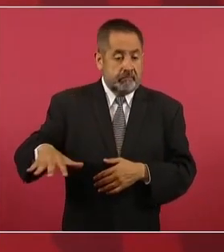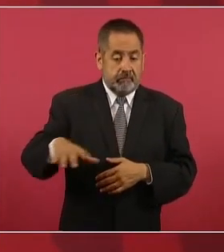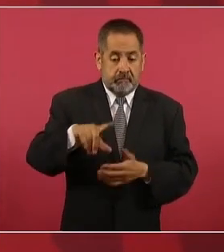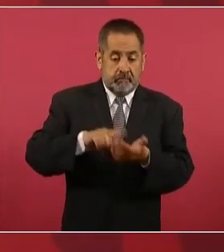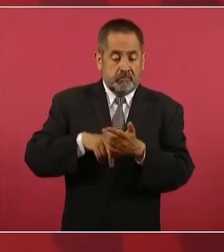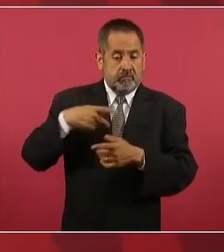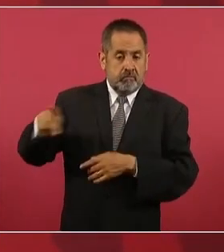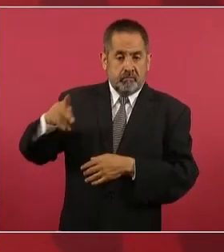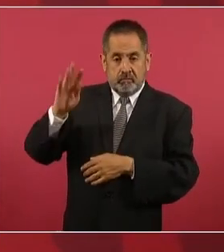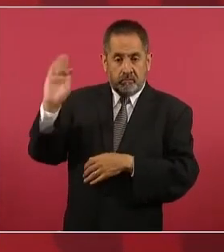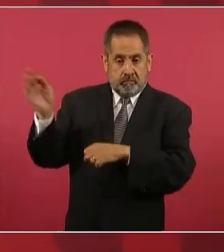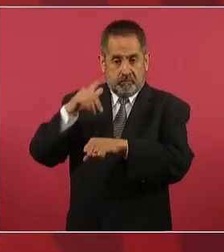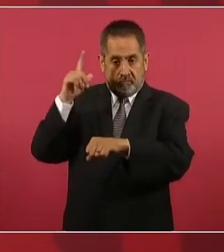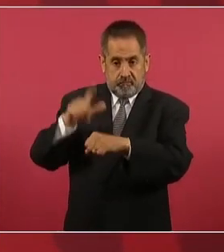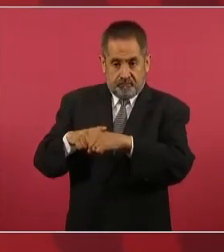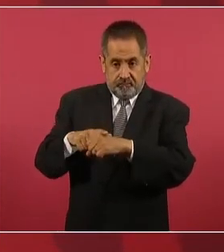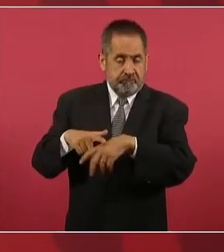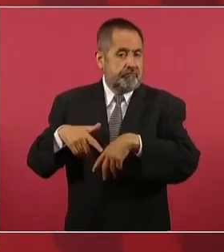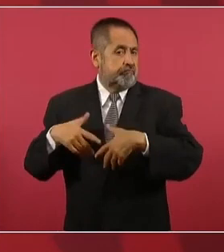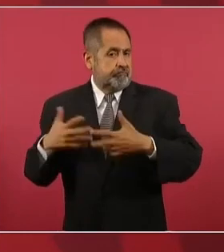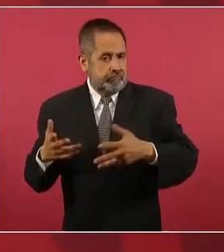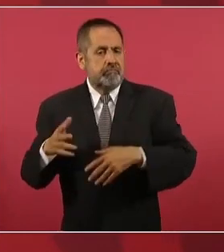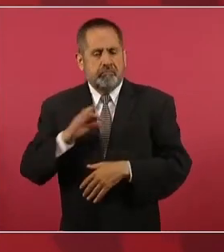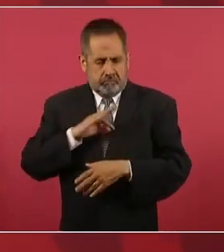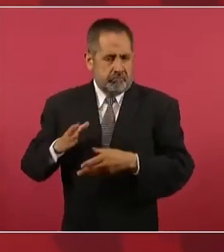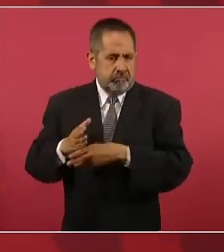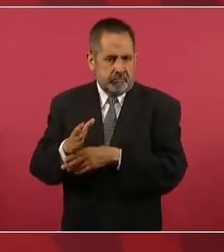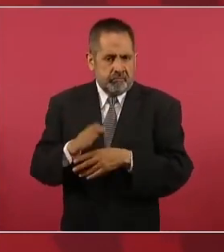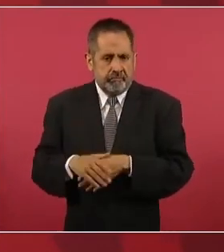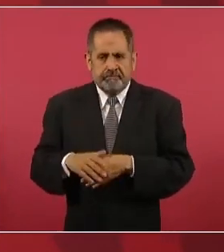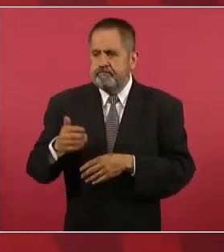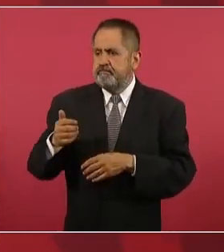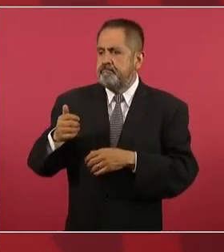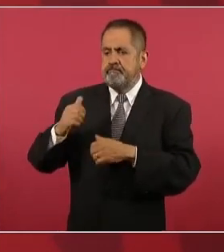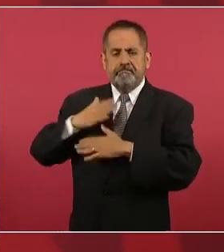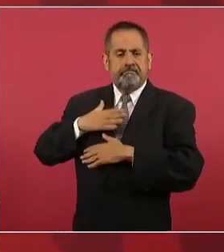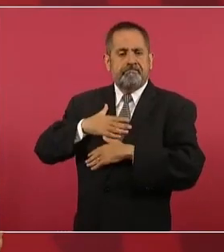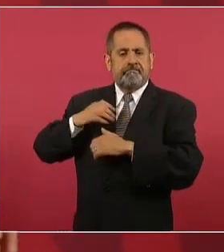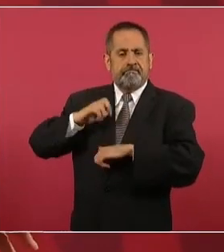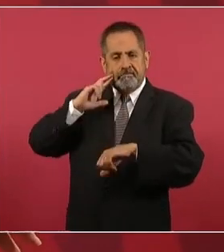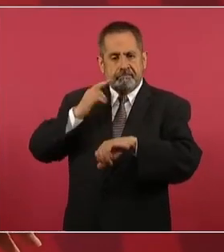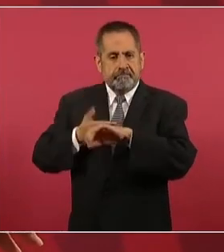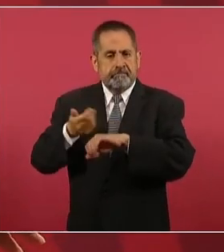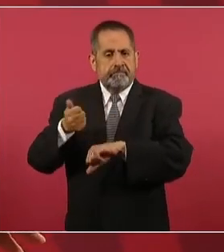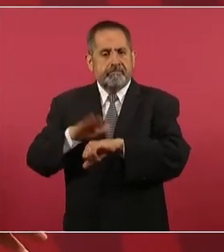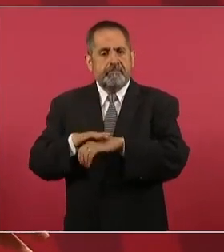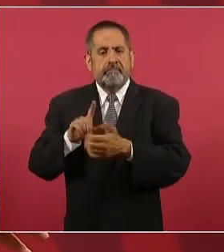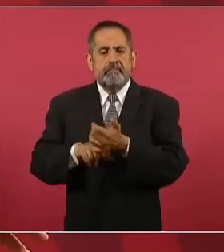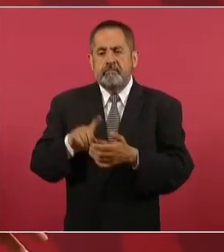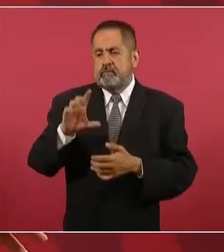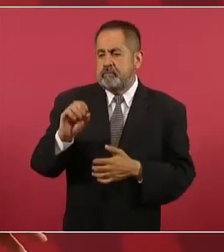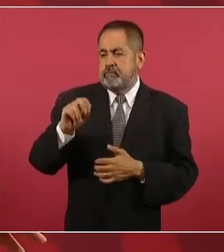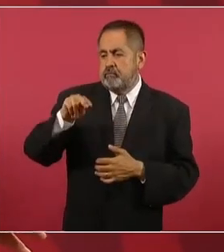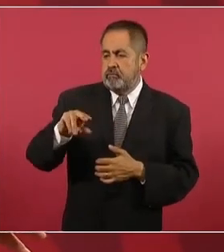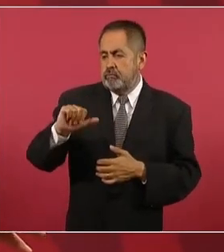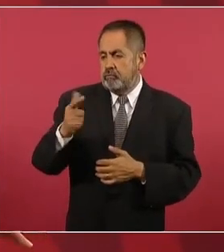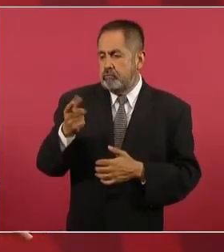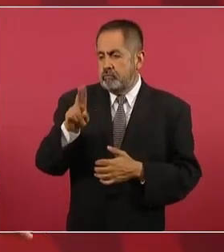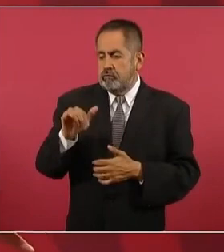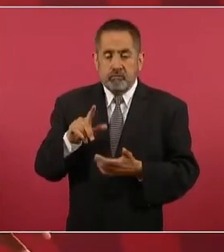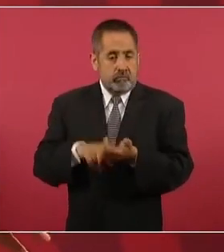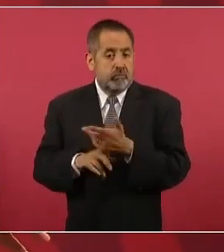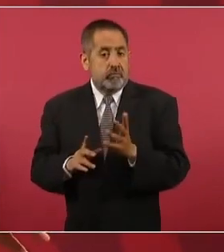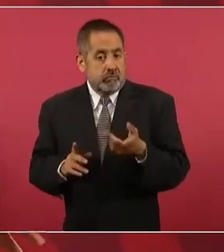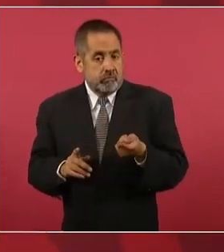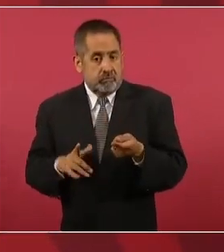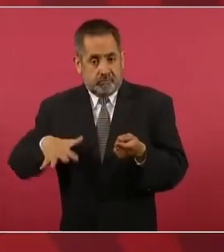federales que tienen que ver con la administración de la Comisión Nacional del Agua, lo